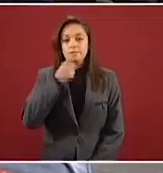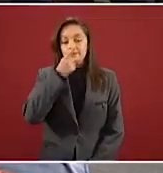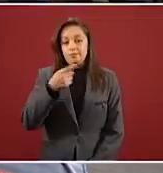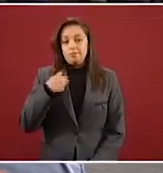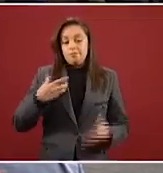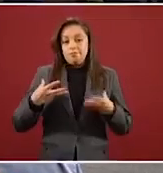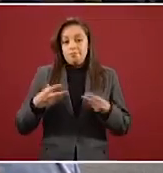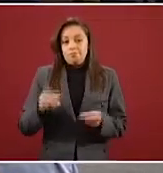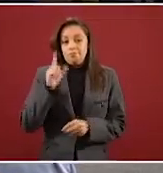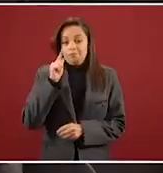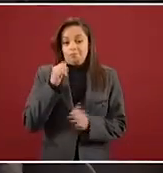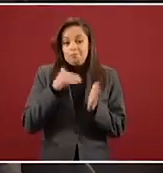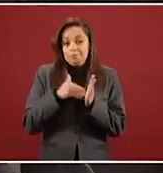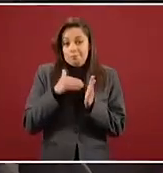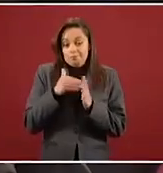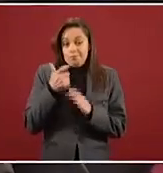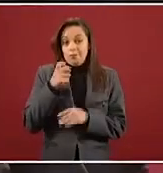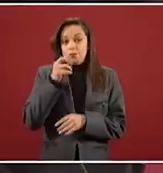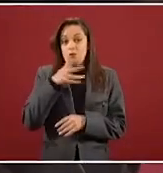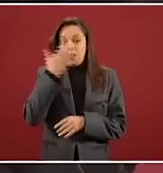en